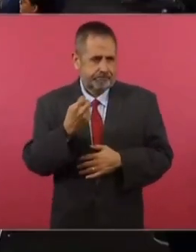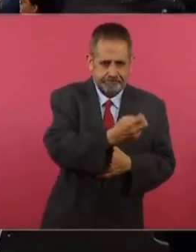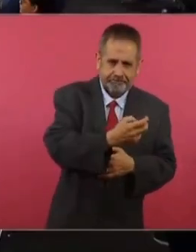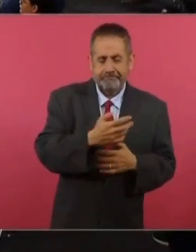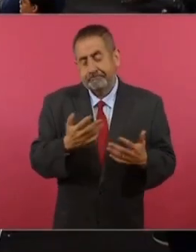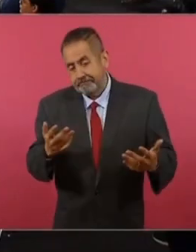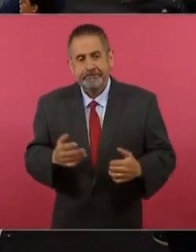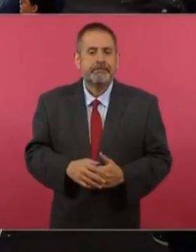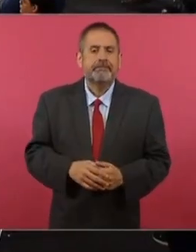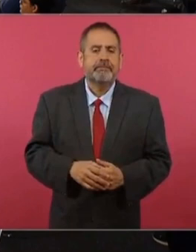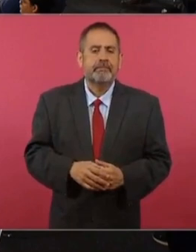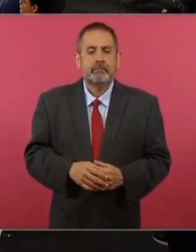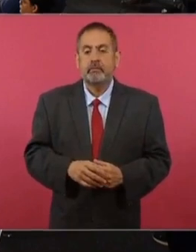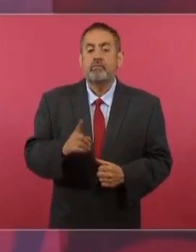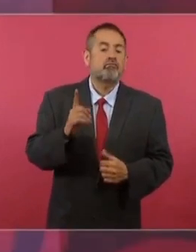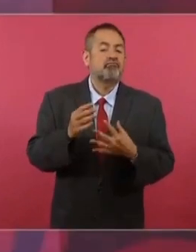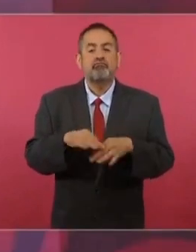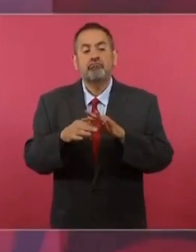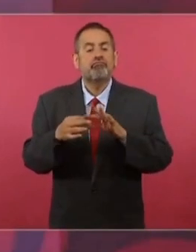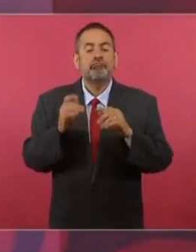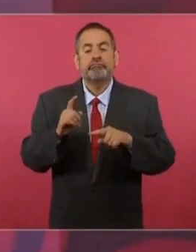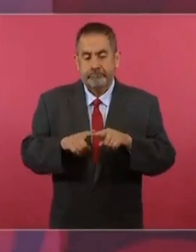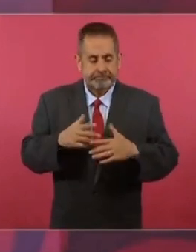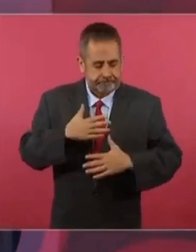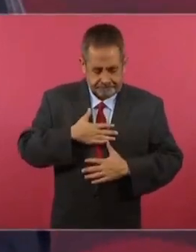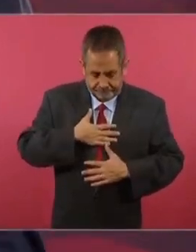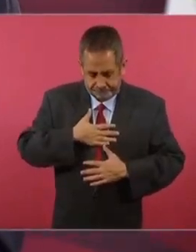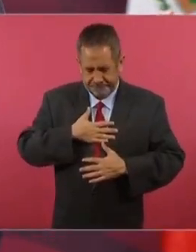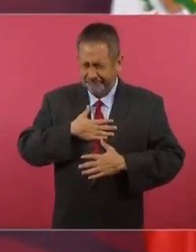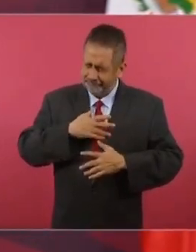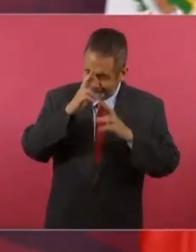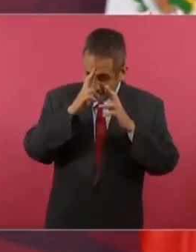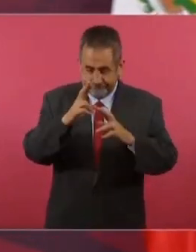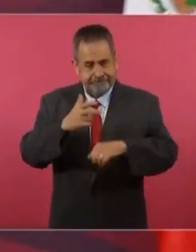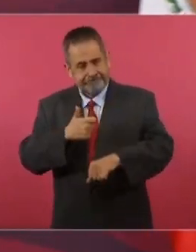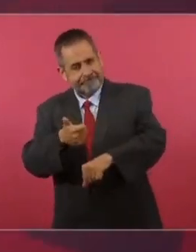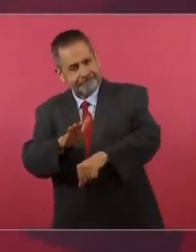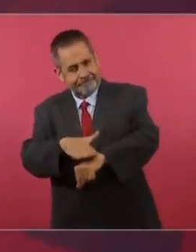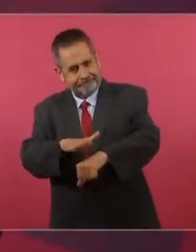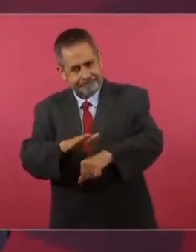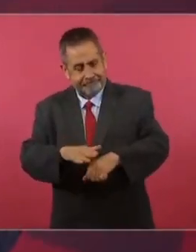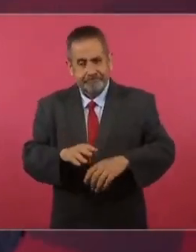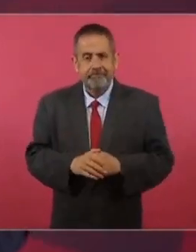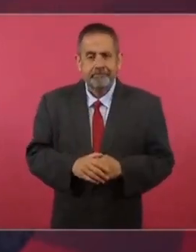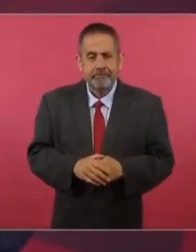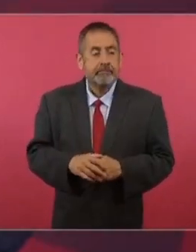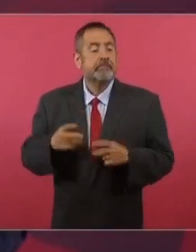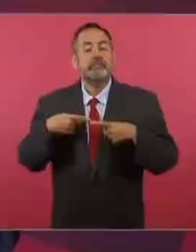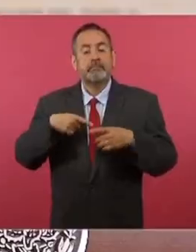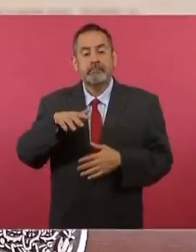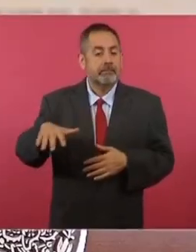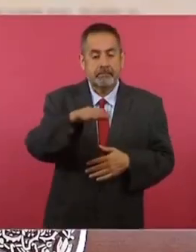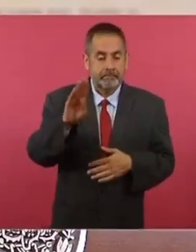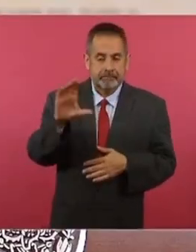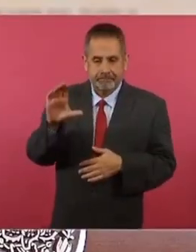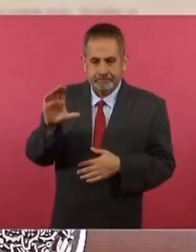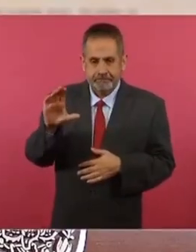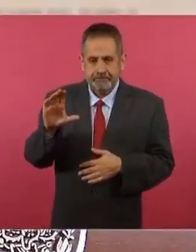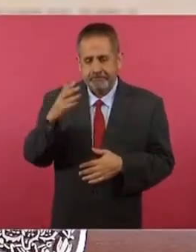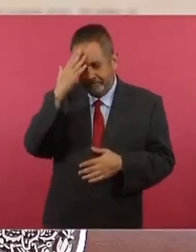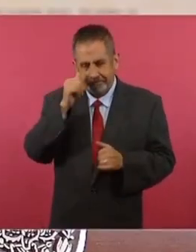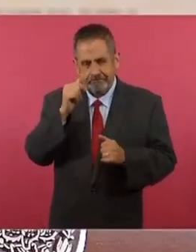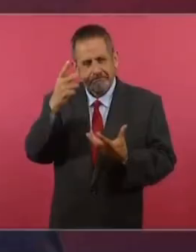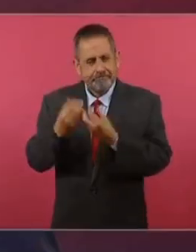muy importante que yo con todo respeto haga un llamado yo creo que la gente de Baja California